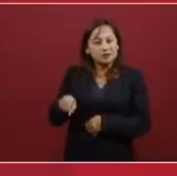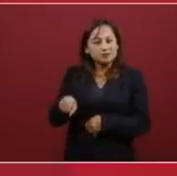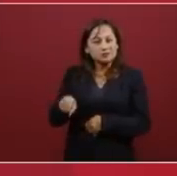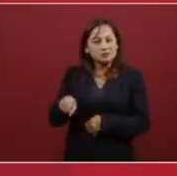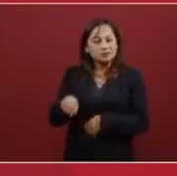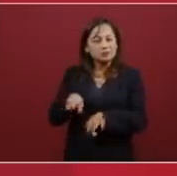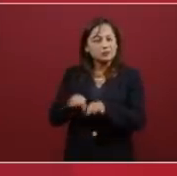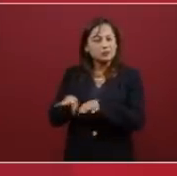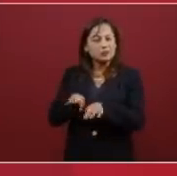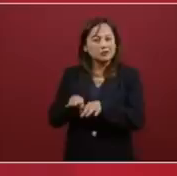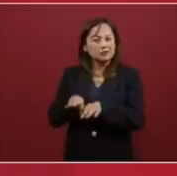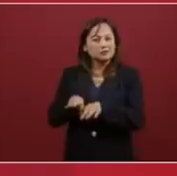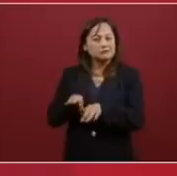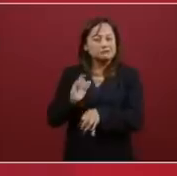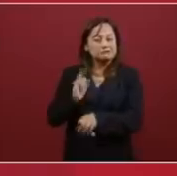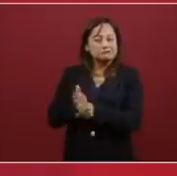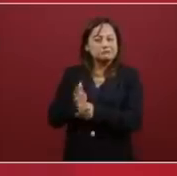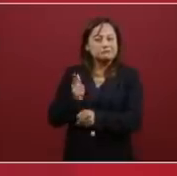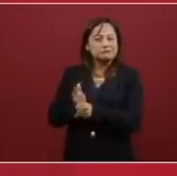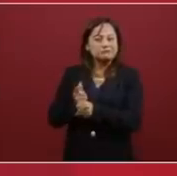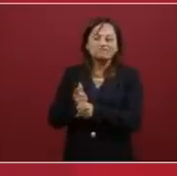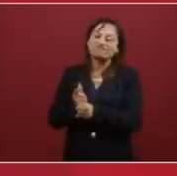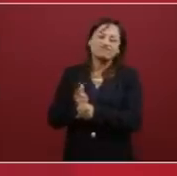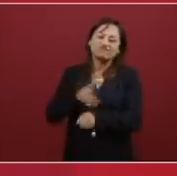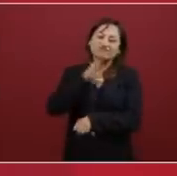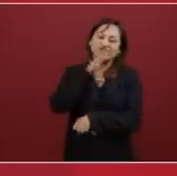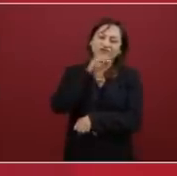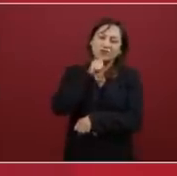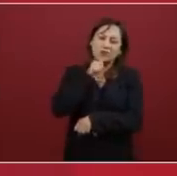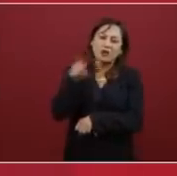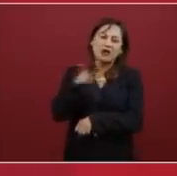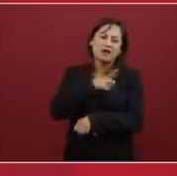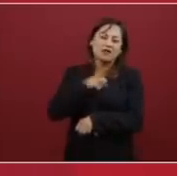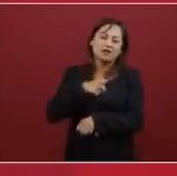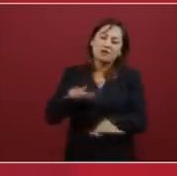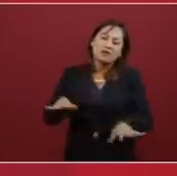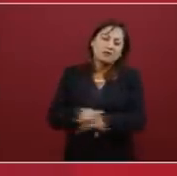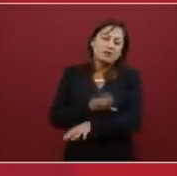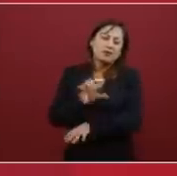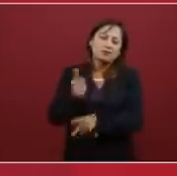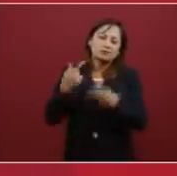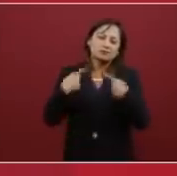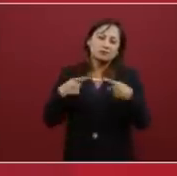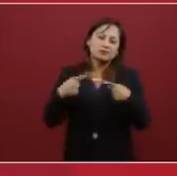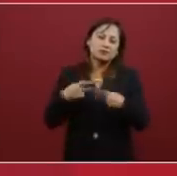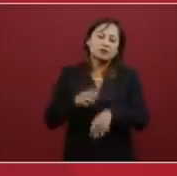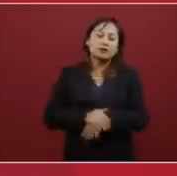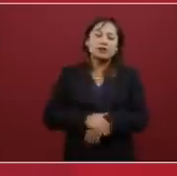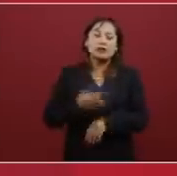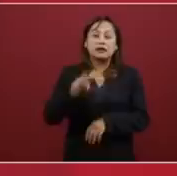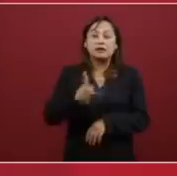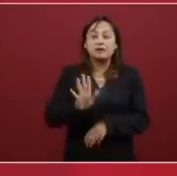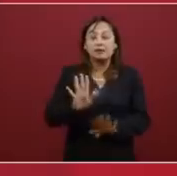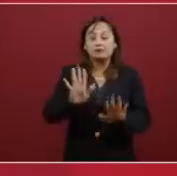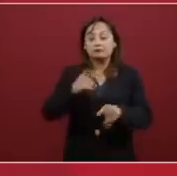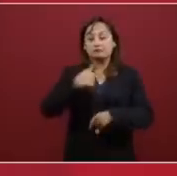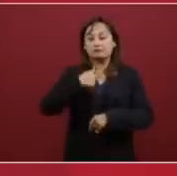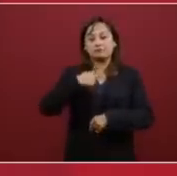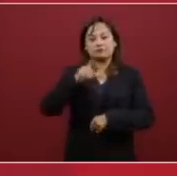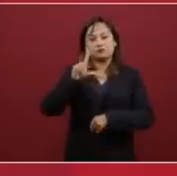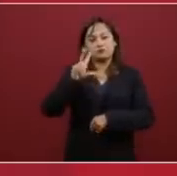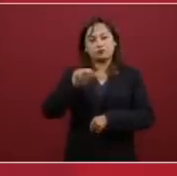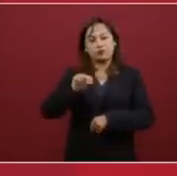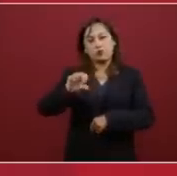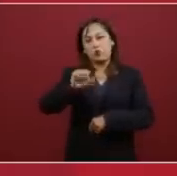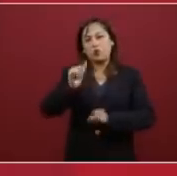cuestión ética, moral, pero hay otras instancias. Para eso